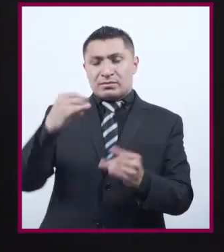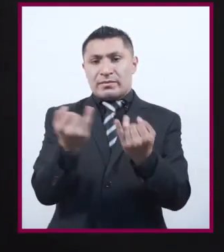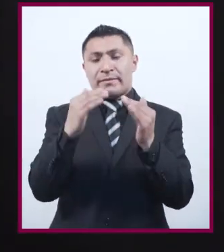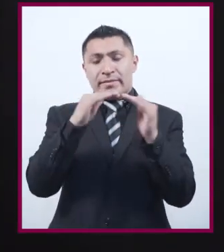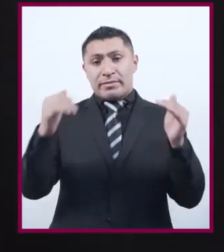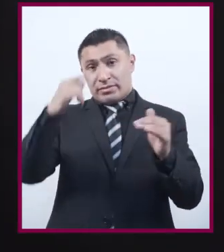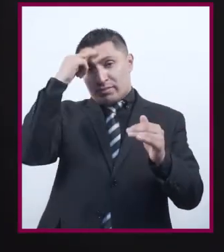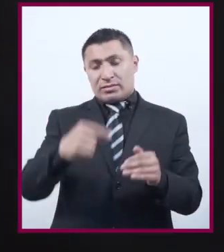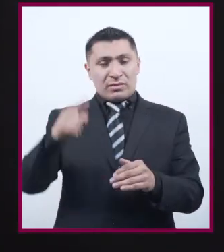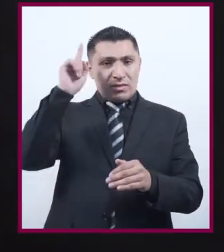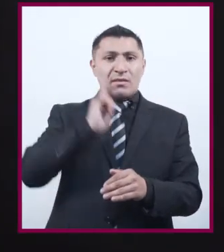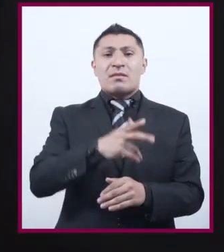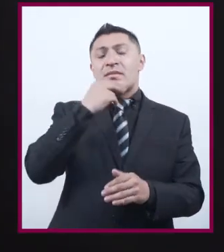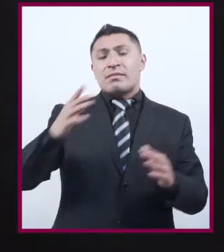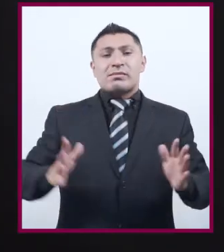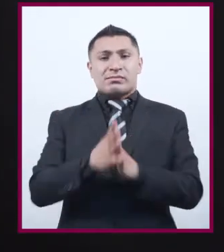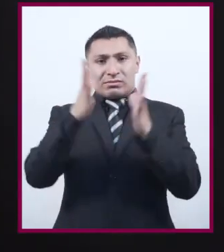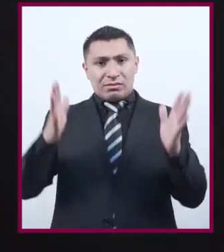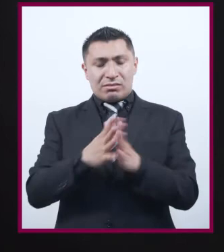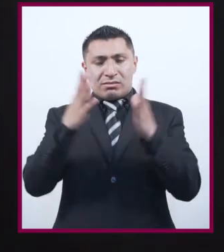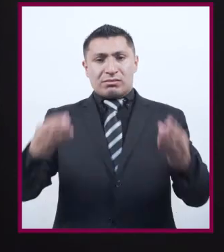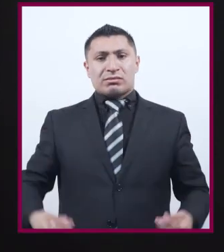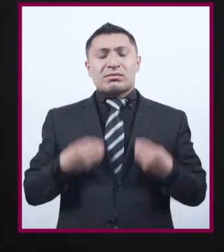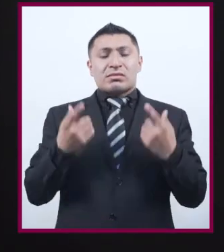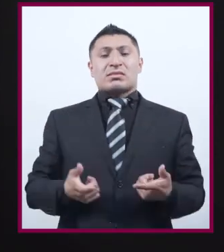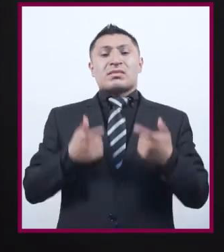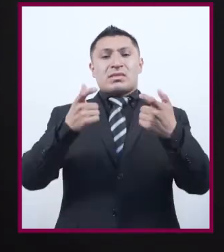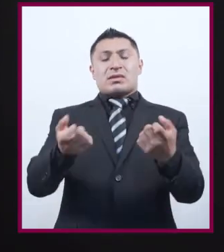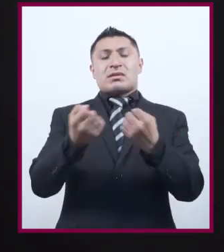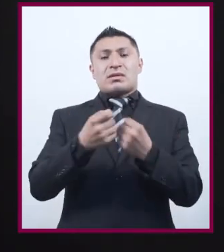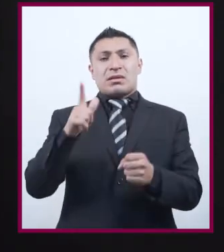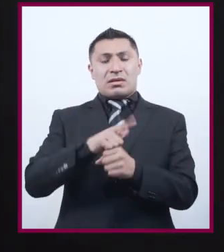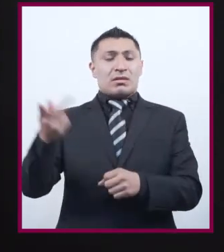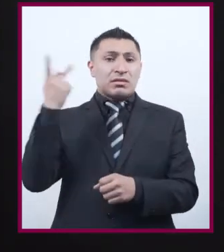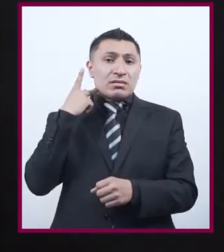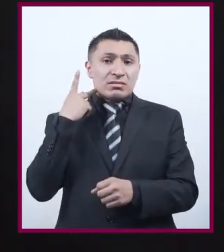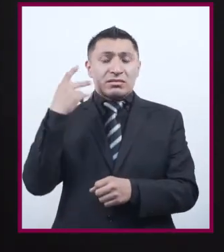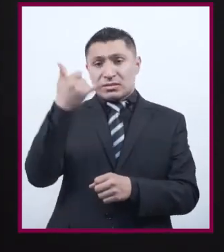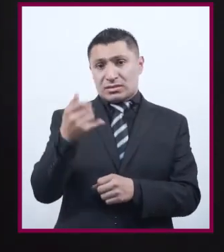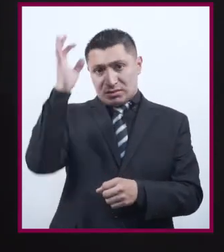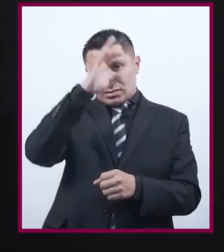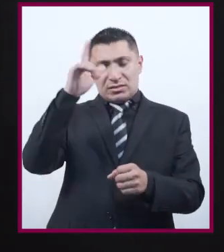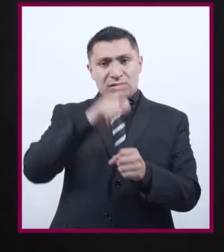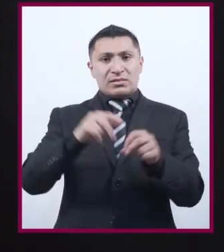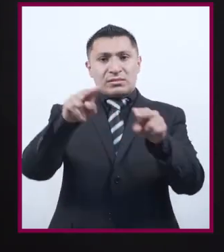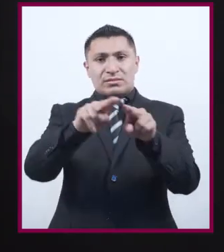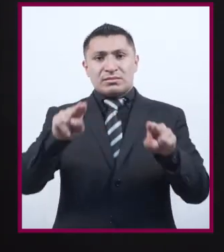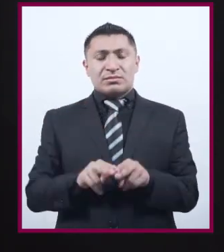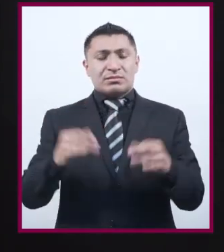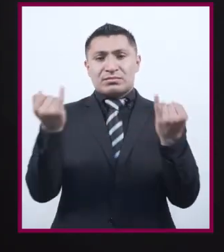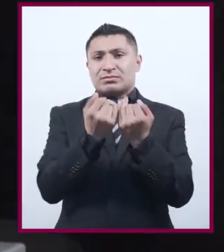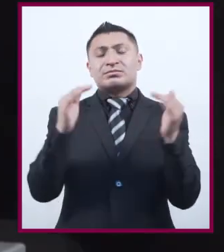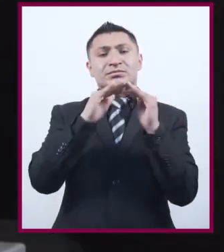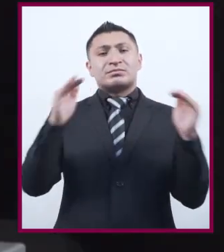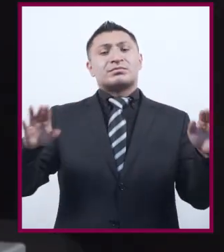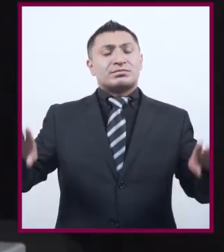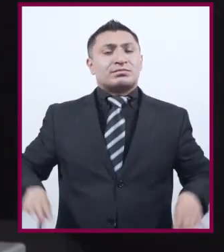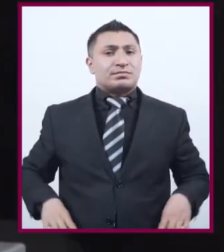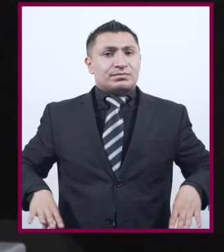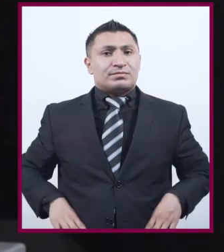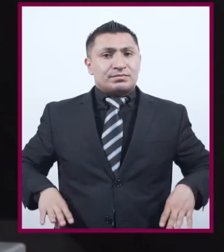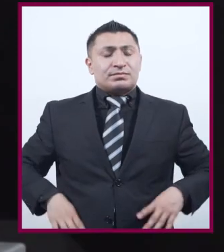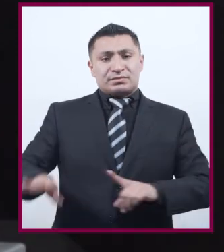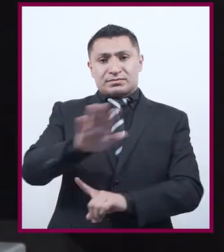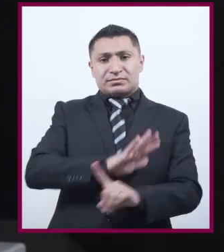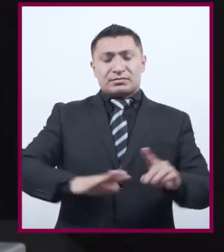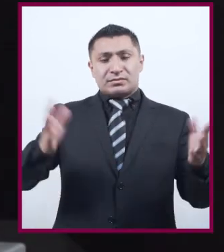mujeres y hombres participen en la vida económica, social, política y cultural de la nación, en igualdad de condiciones. Se fundó